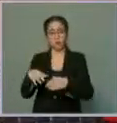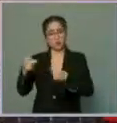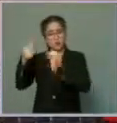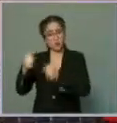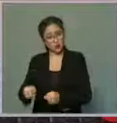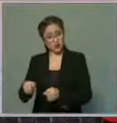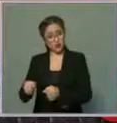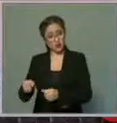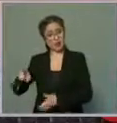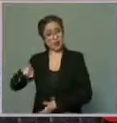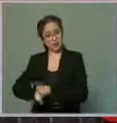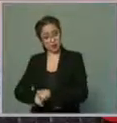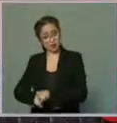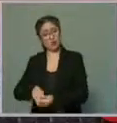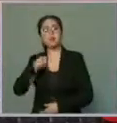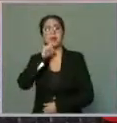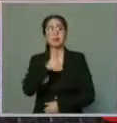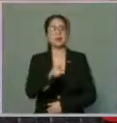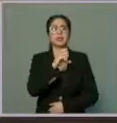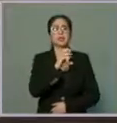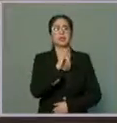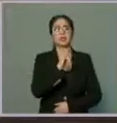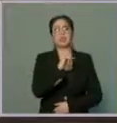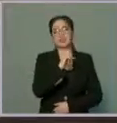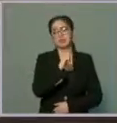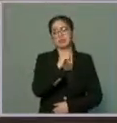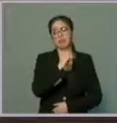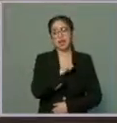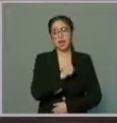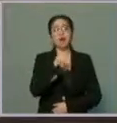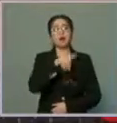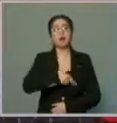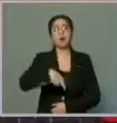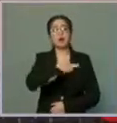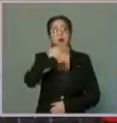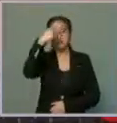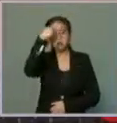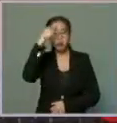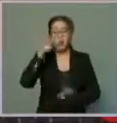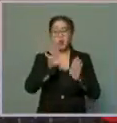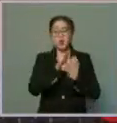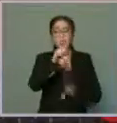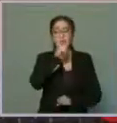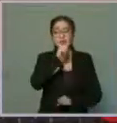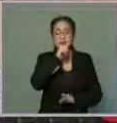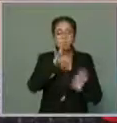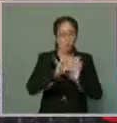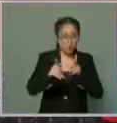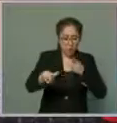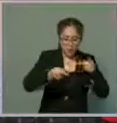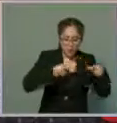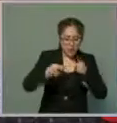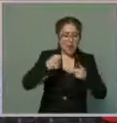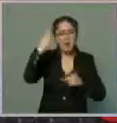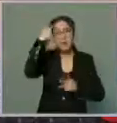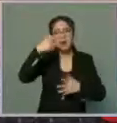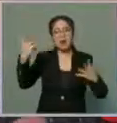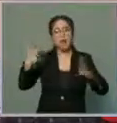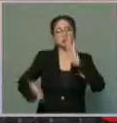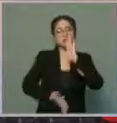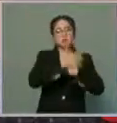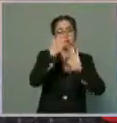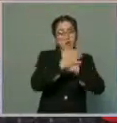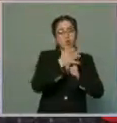Interior y también la CIA han dicho que ellos no tienen contemplado ningún plan de construcción del muro y que esta es una propuesta,